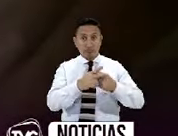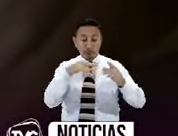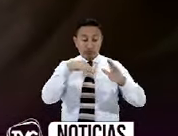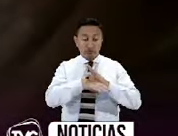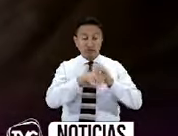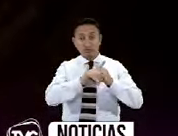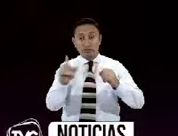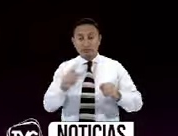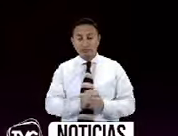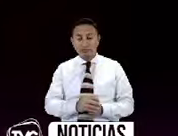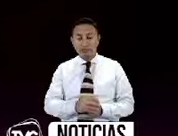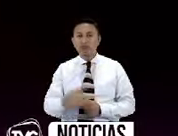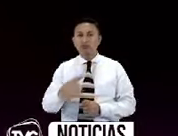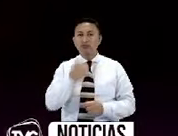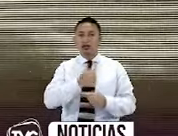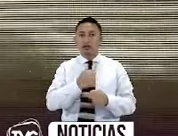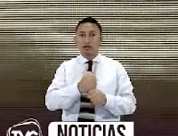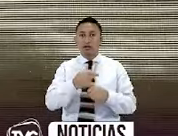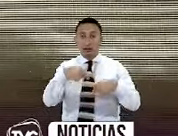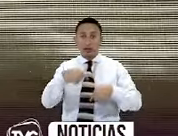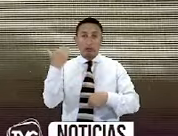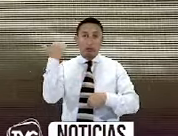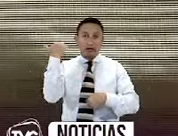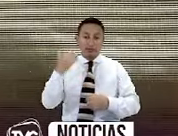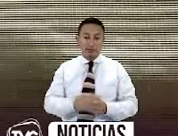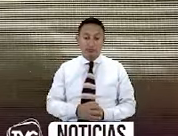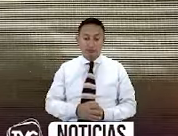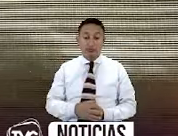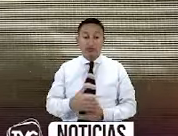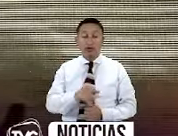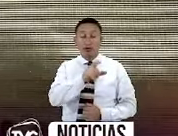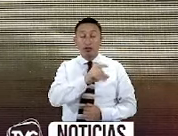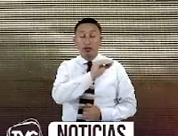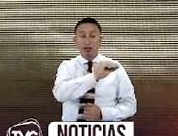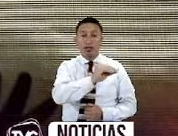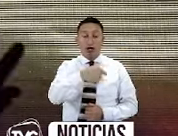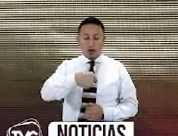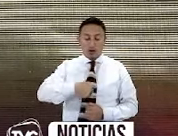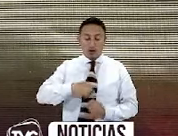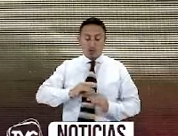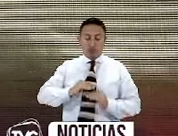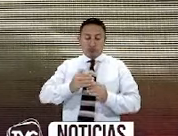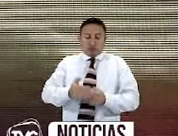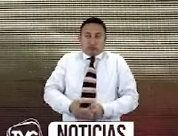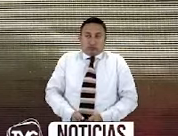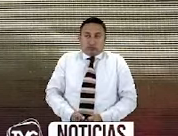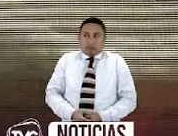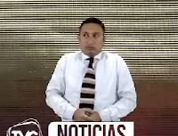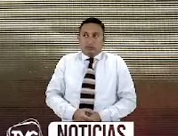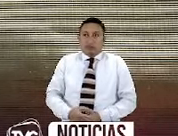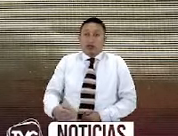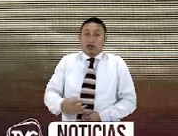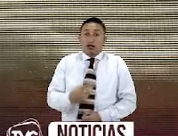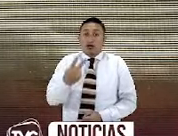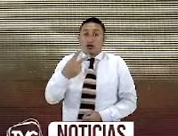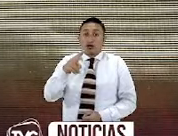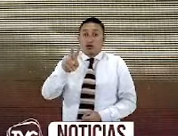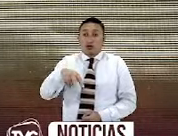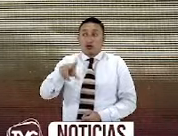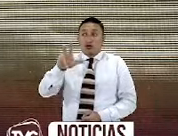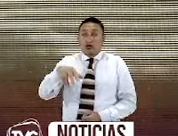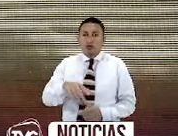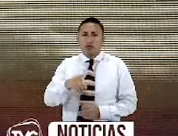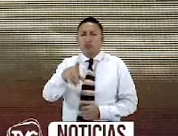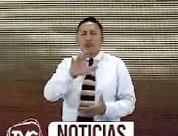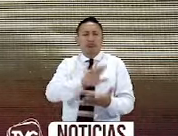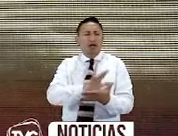trabajó, quedó embarazada. Sí, yo a él le avisé que estaba embarazada cuando tenía 2 o 3 meses de embarazo. Que no hay problema, que